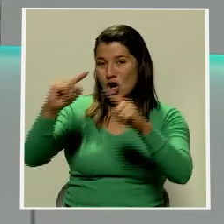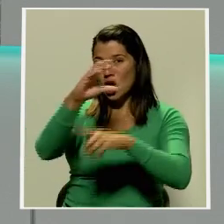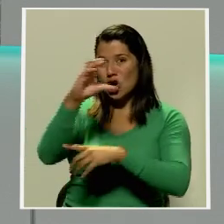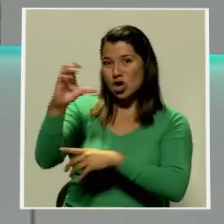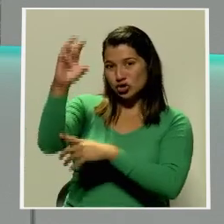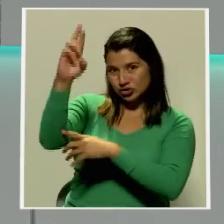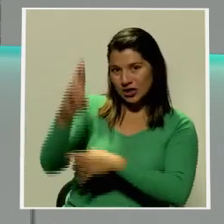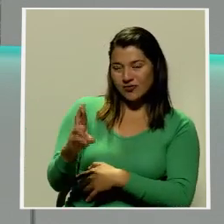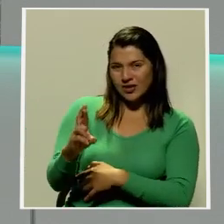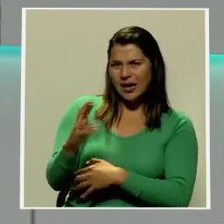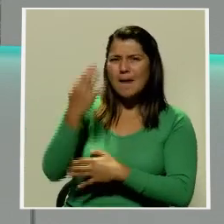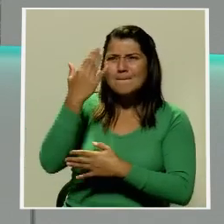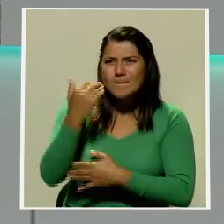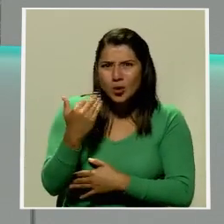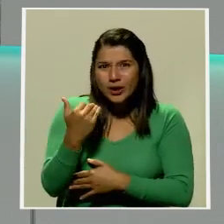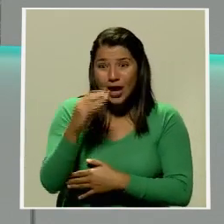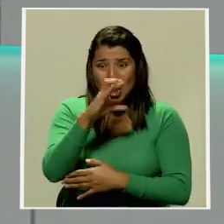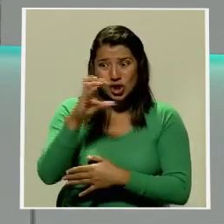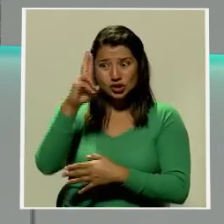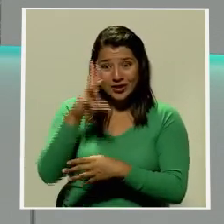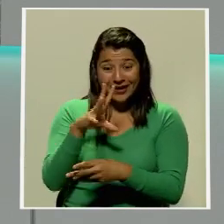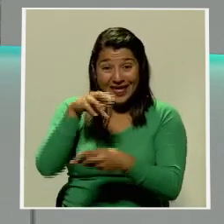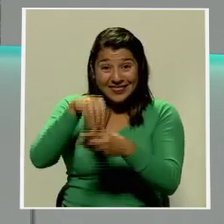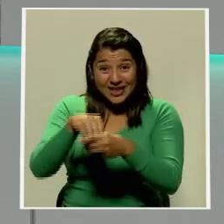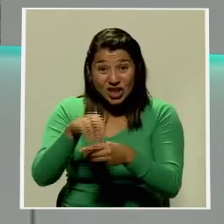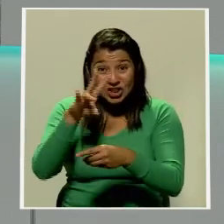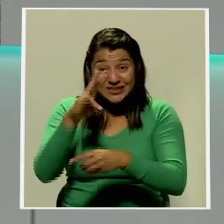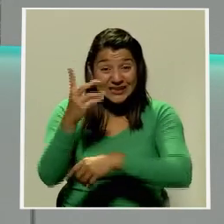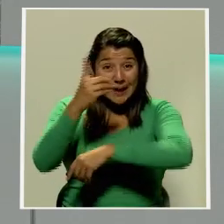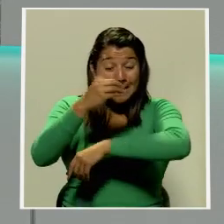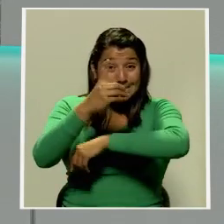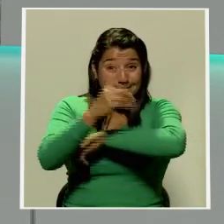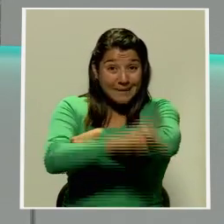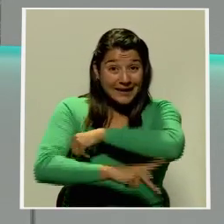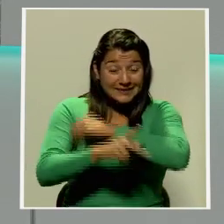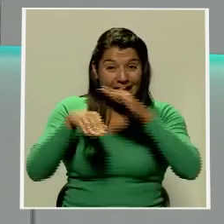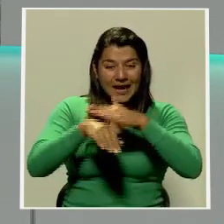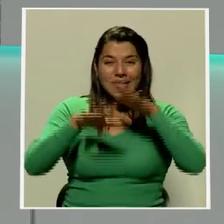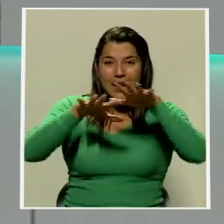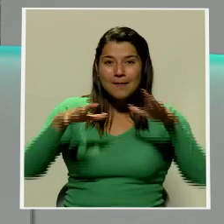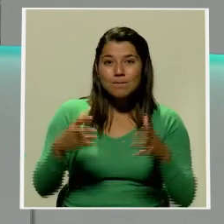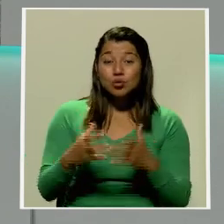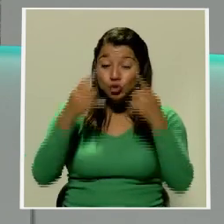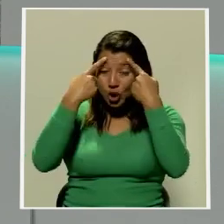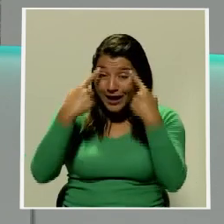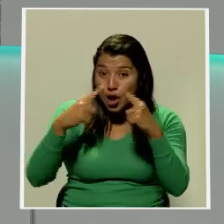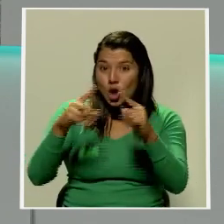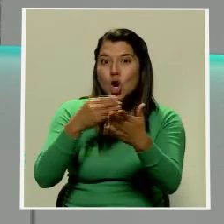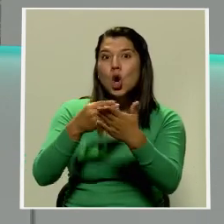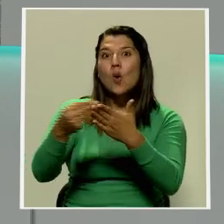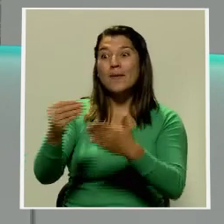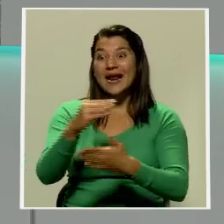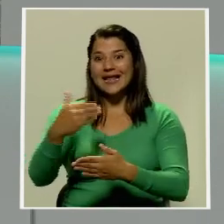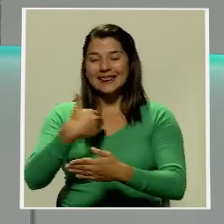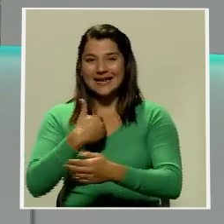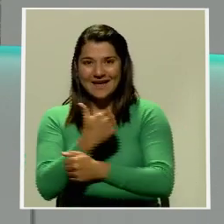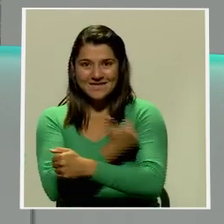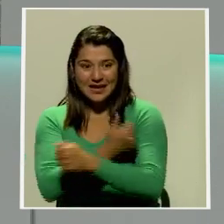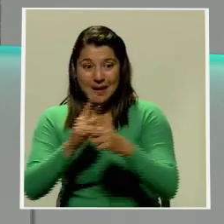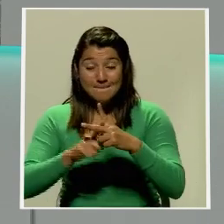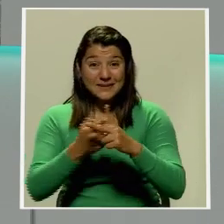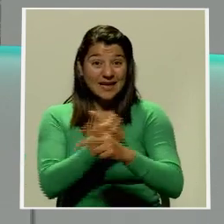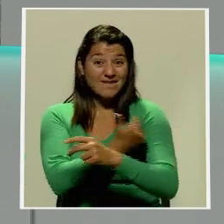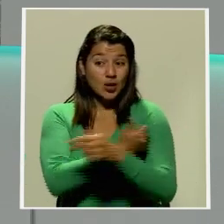los 7 primeros países en comenzar a vacunar a su población de riesgo el pasado 24 de